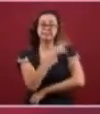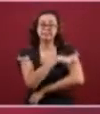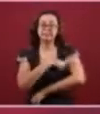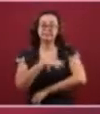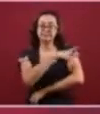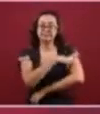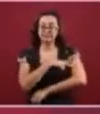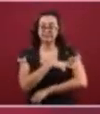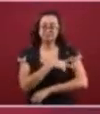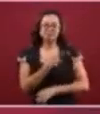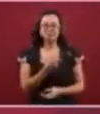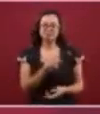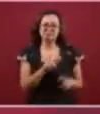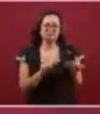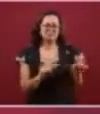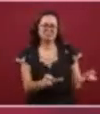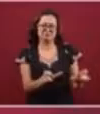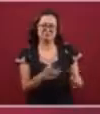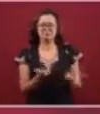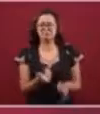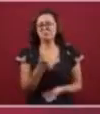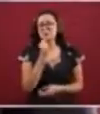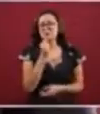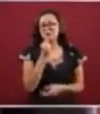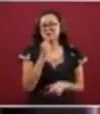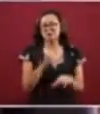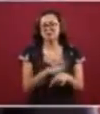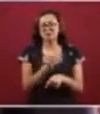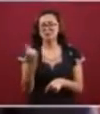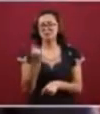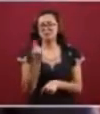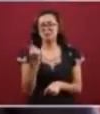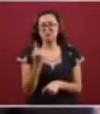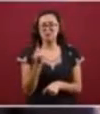El policía auxiliar que tenemos ahora es porque